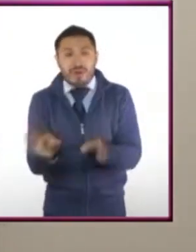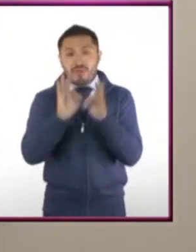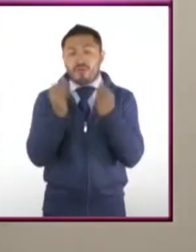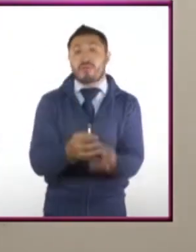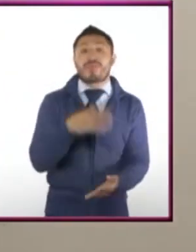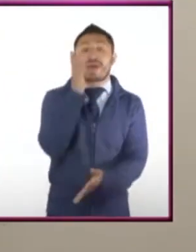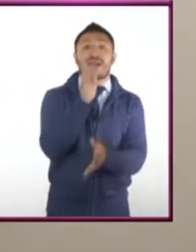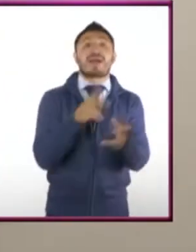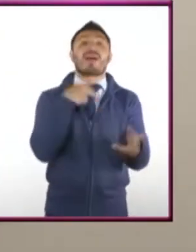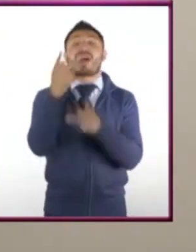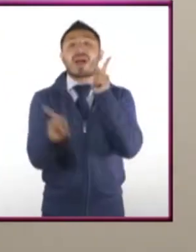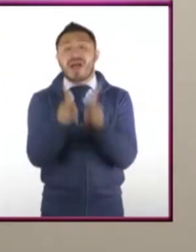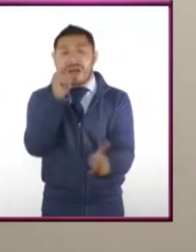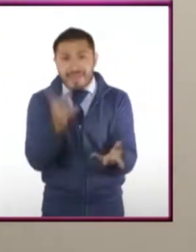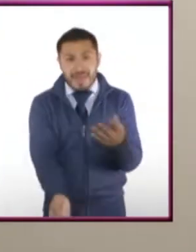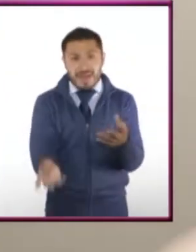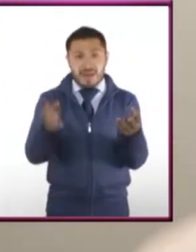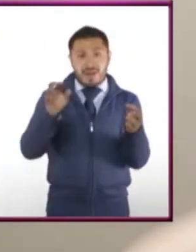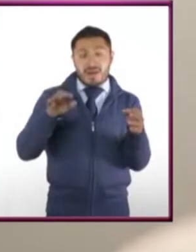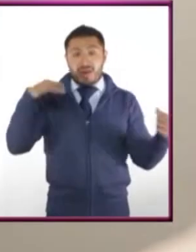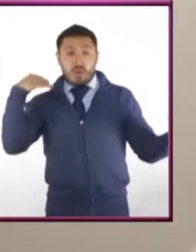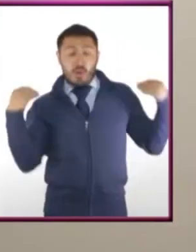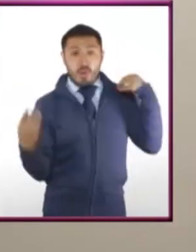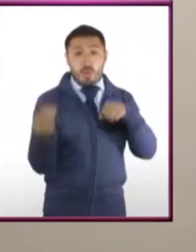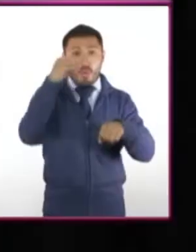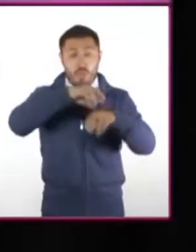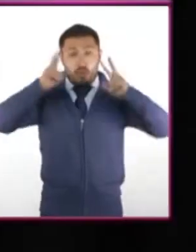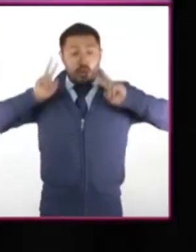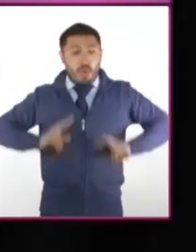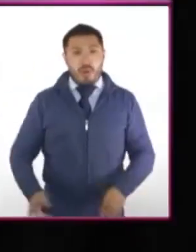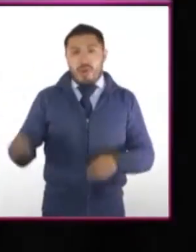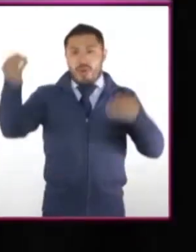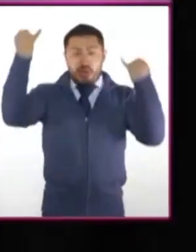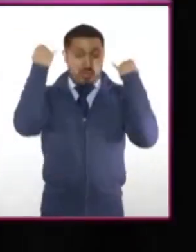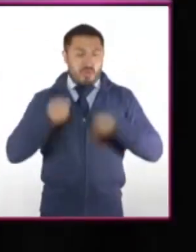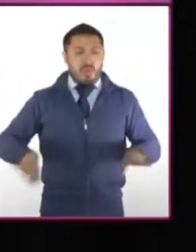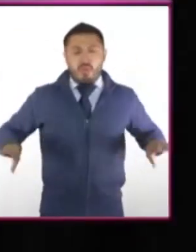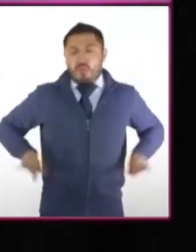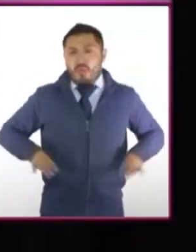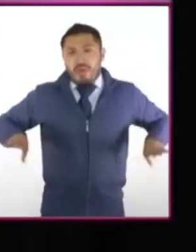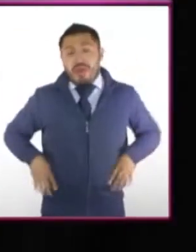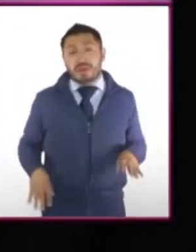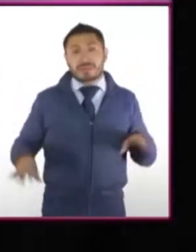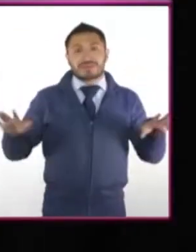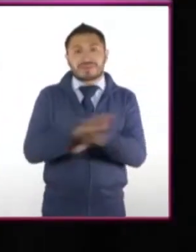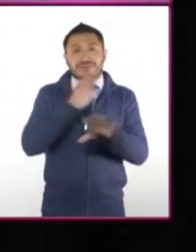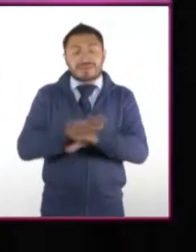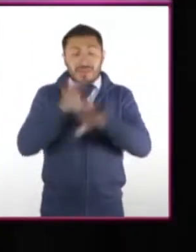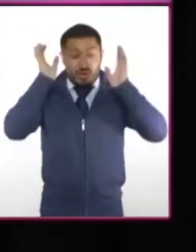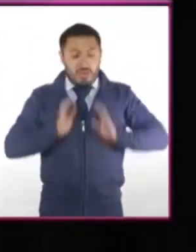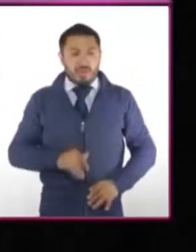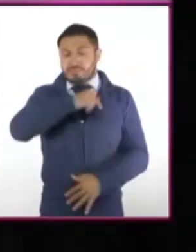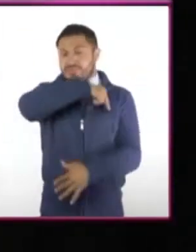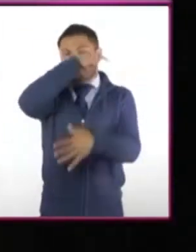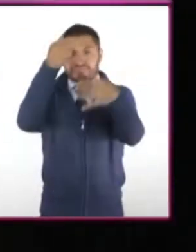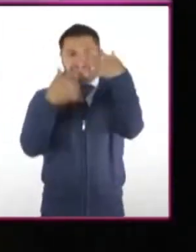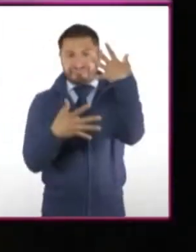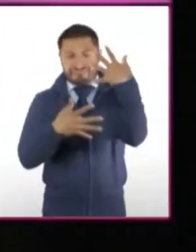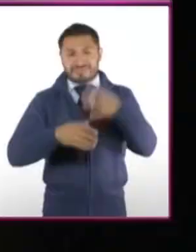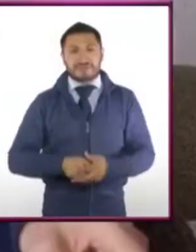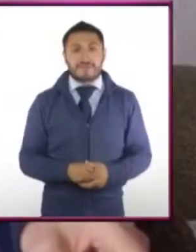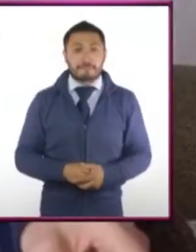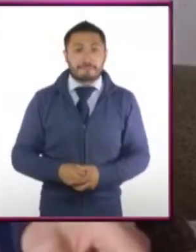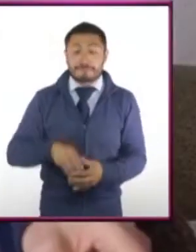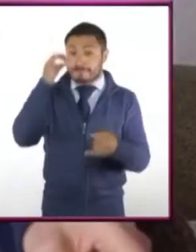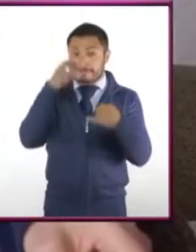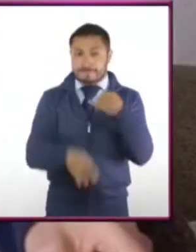la forma de hablar, manerismos, modo de vestir, comportamiento personal, modificaciones corporales, entre